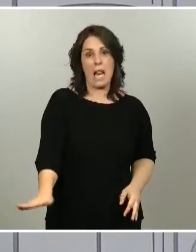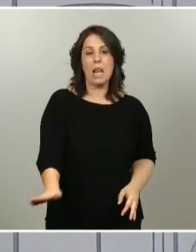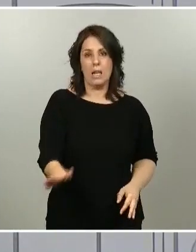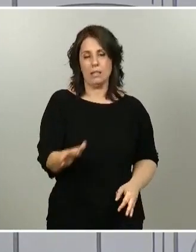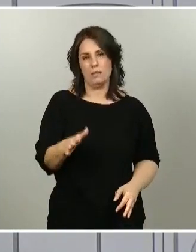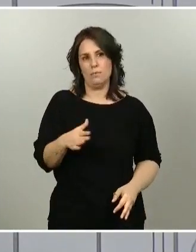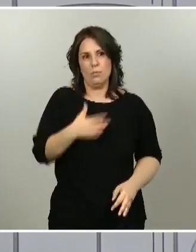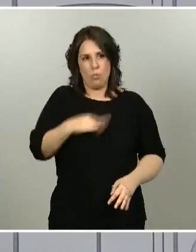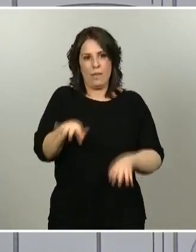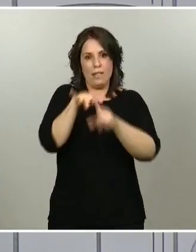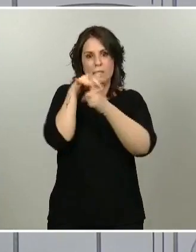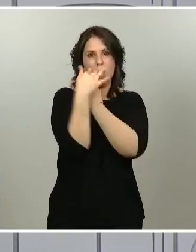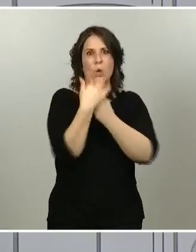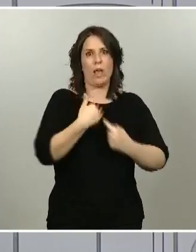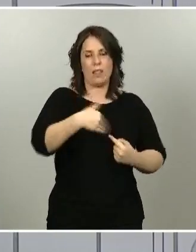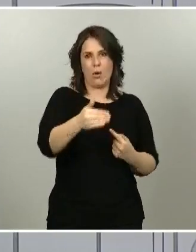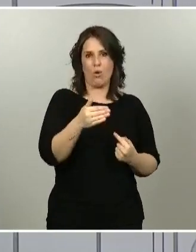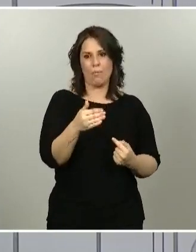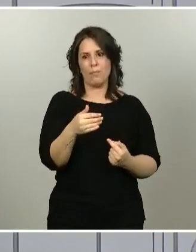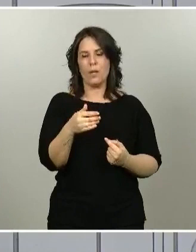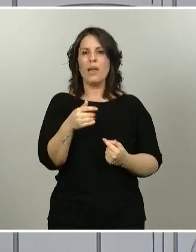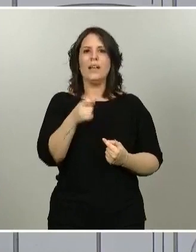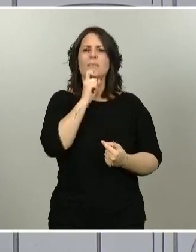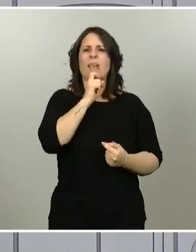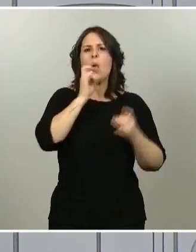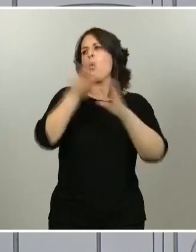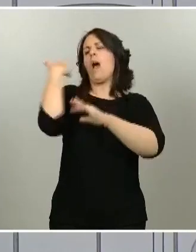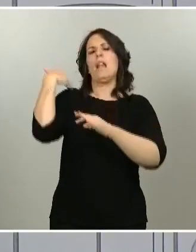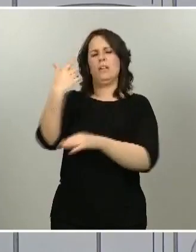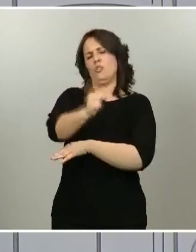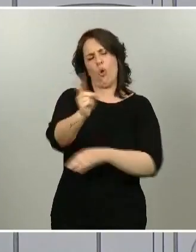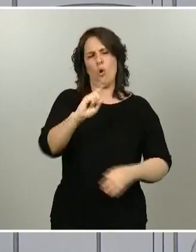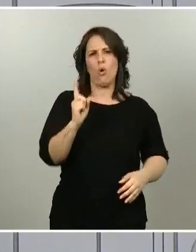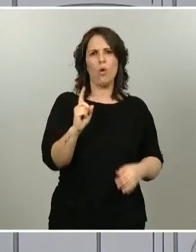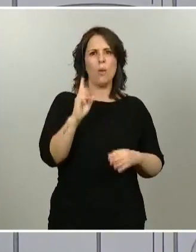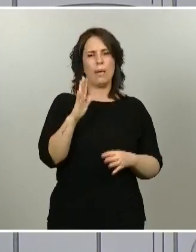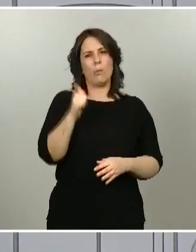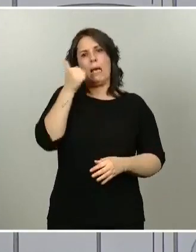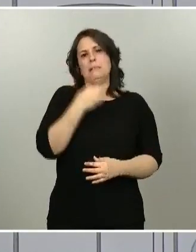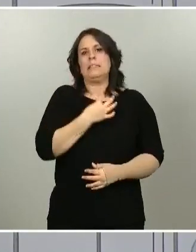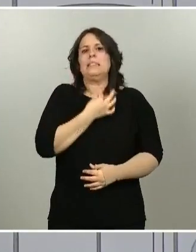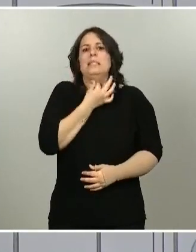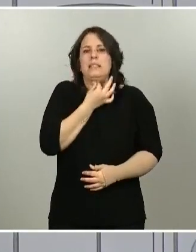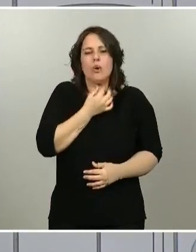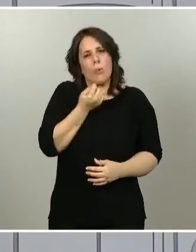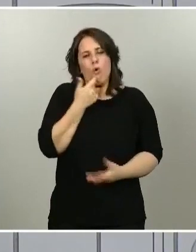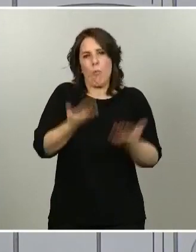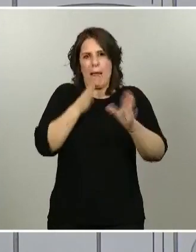situaciones no complicadas como las que tuvimos hace unas semanas, pero sí un poco más ajustadas de las que ahora mismo tenemos.